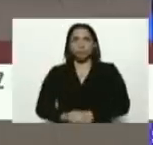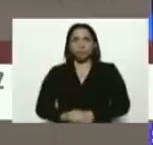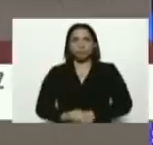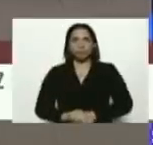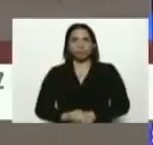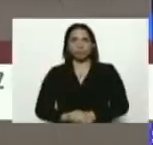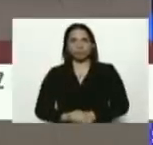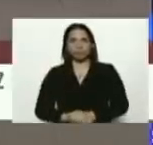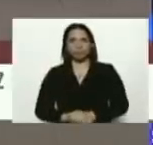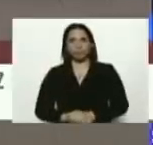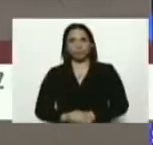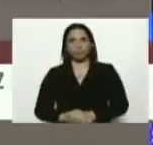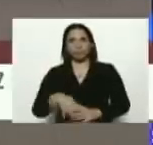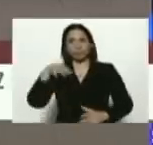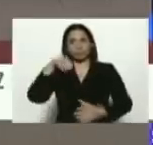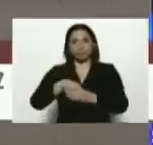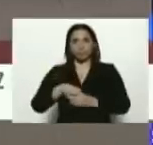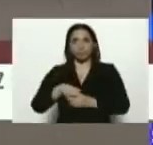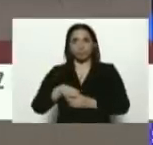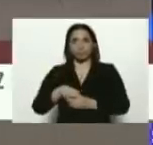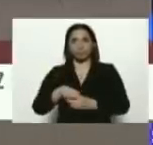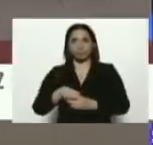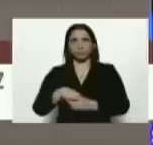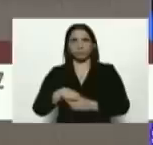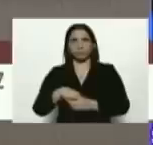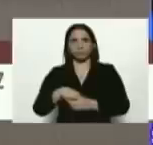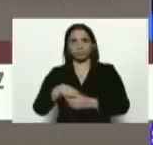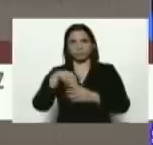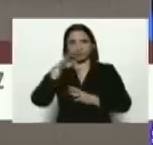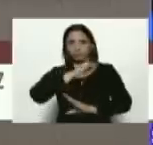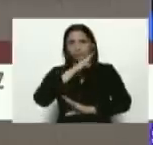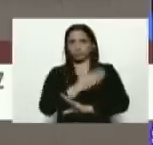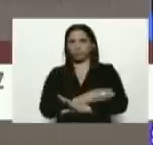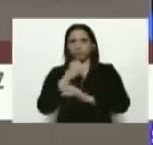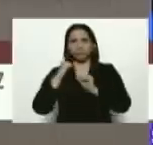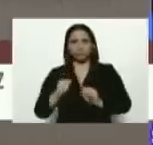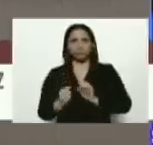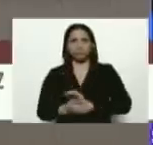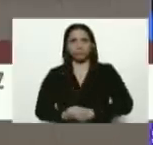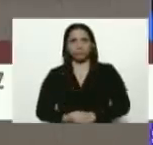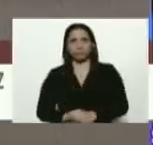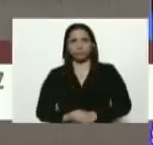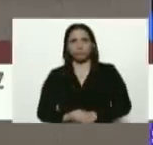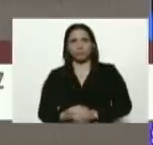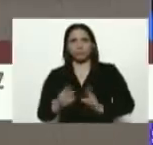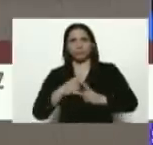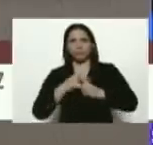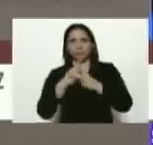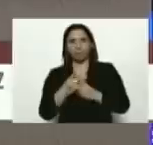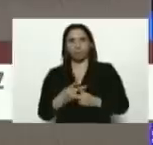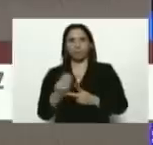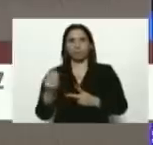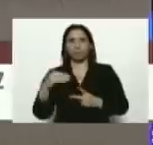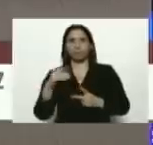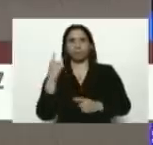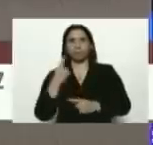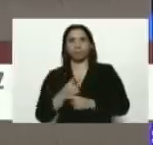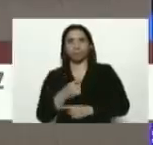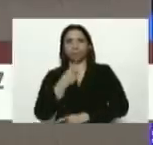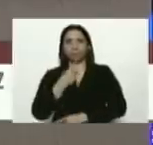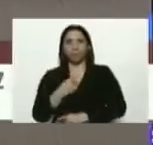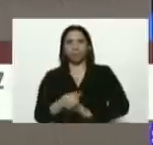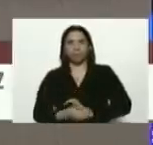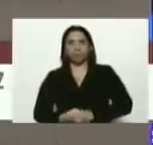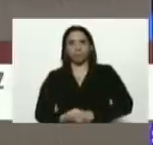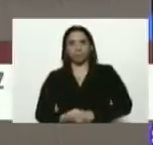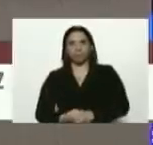ventana de cuarentena estricta, de cuarentena radical, voluntaria, pero que además debemos decir que ha